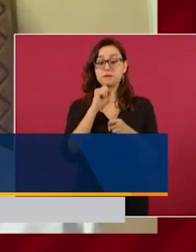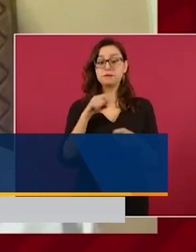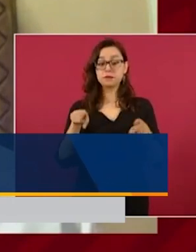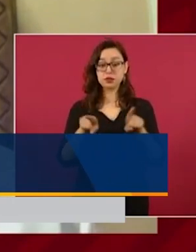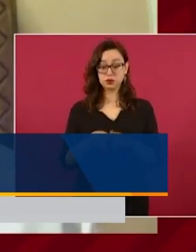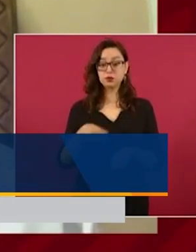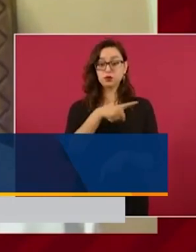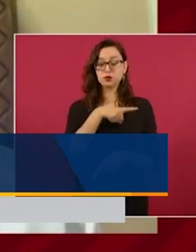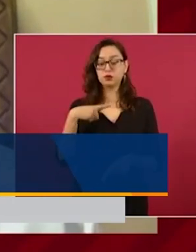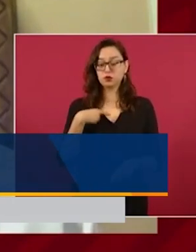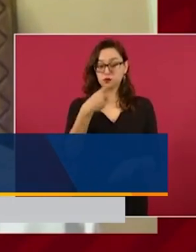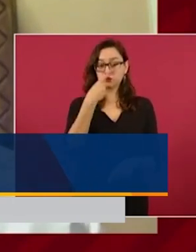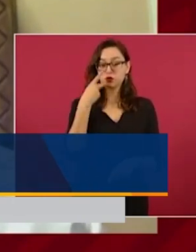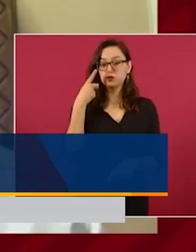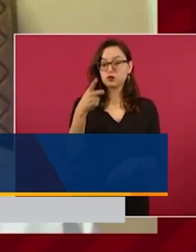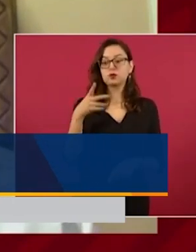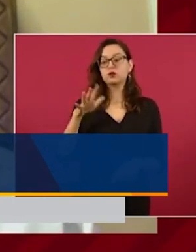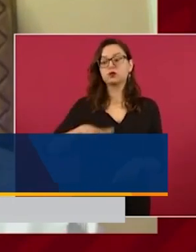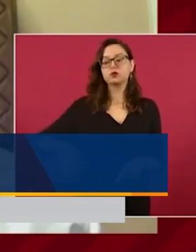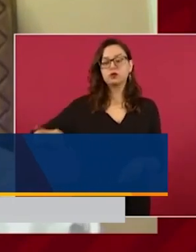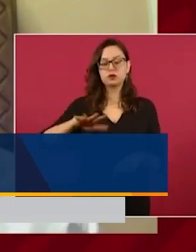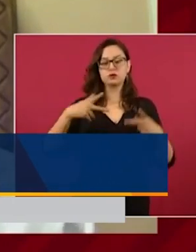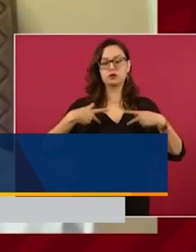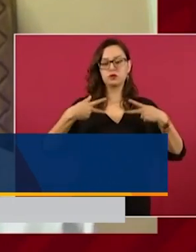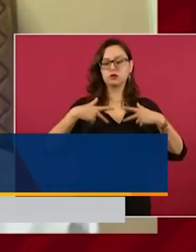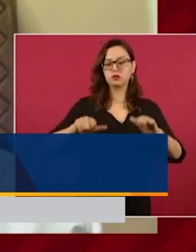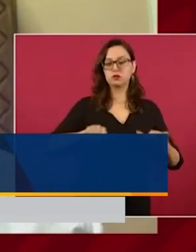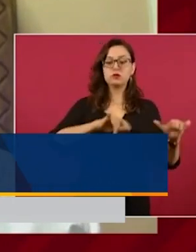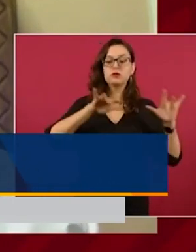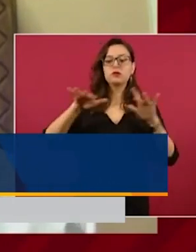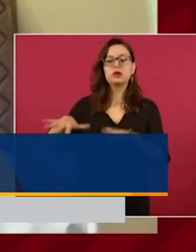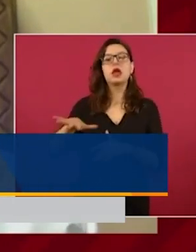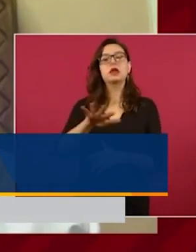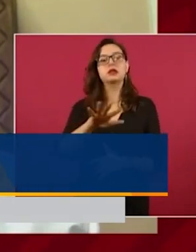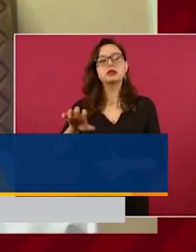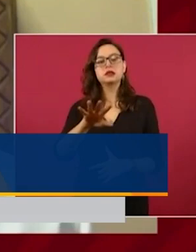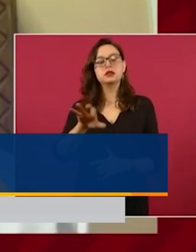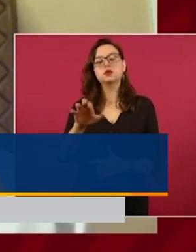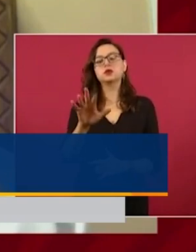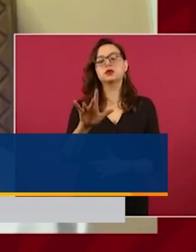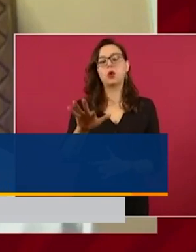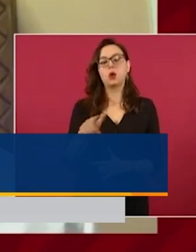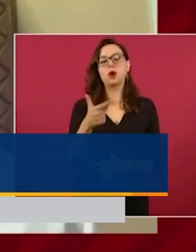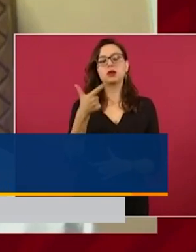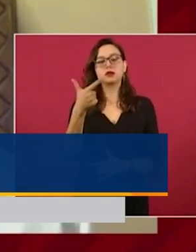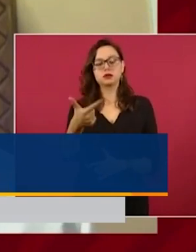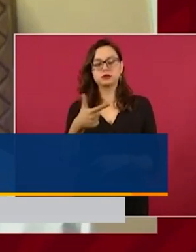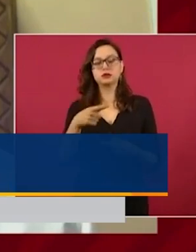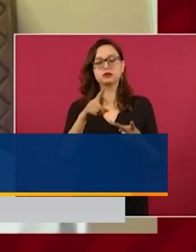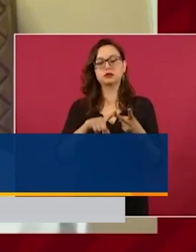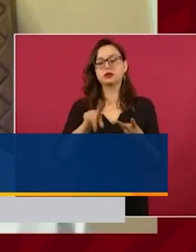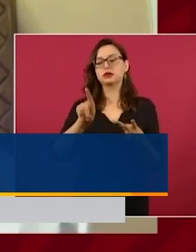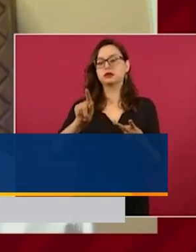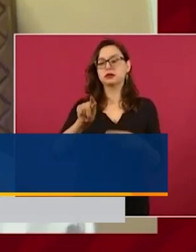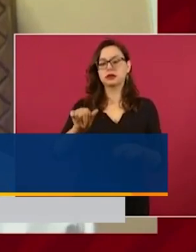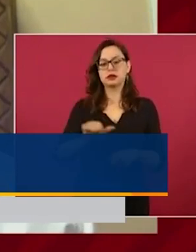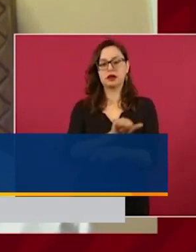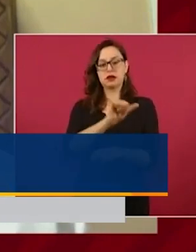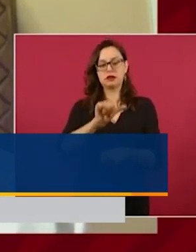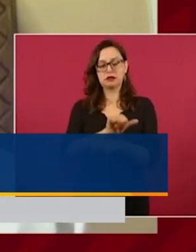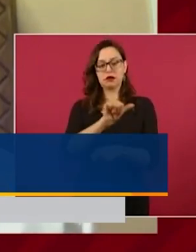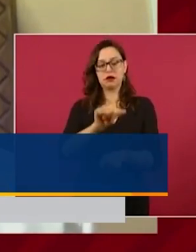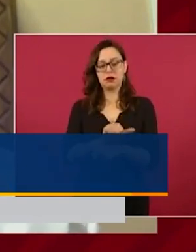Pinavete somos 557 elementos desplegados y 70 vehículos terrestres.